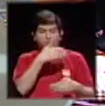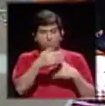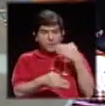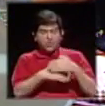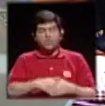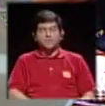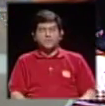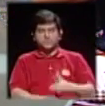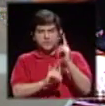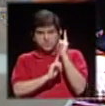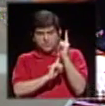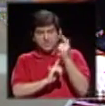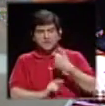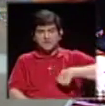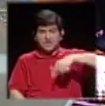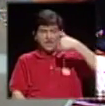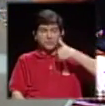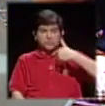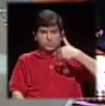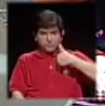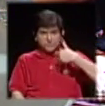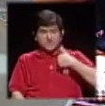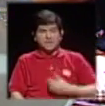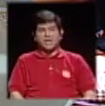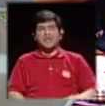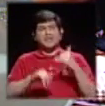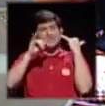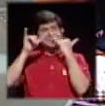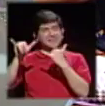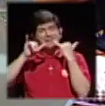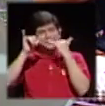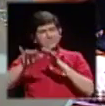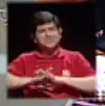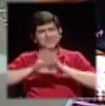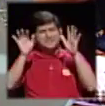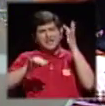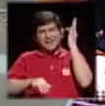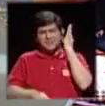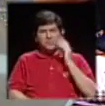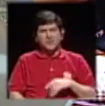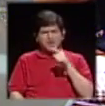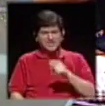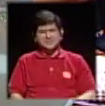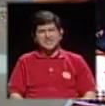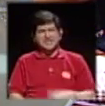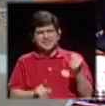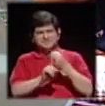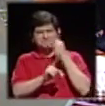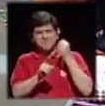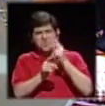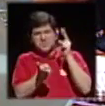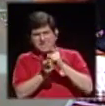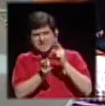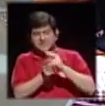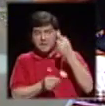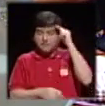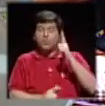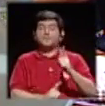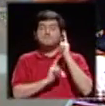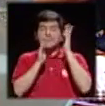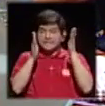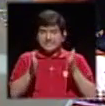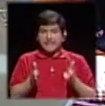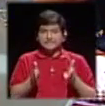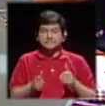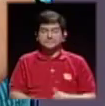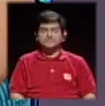de militarización que nosotros estamos viviendo, hay denuncias claras de mujeres que han sido violentadas sexualmente por las fuerzas militares,